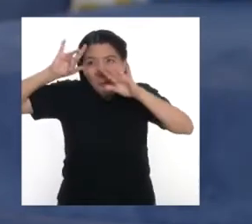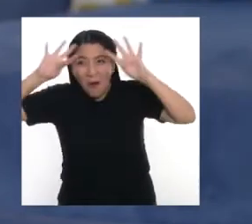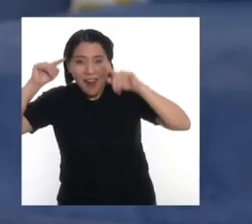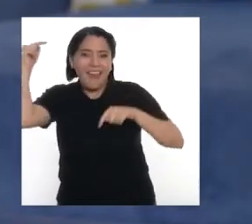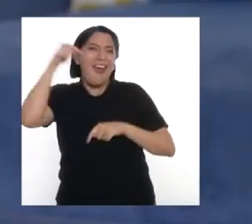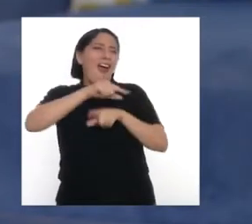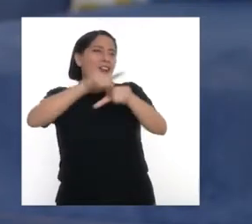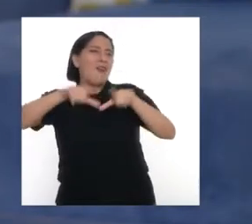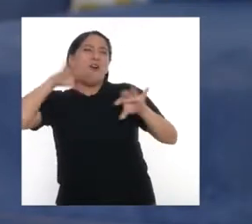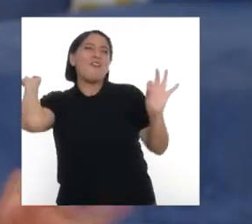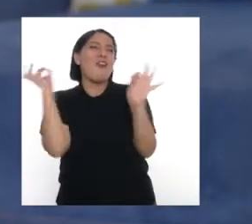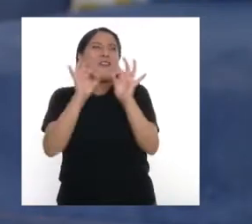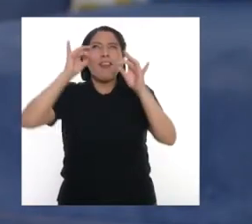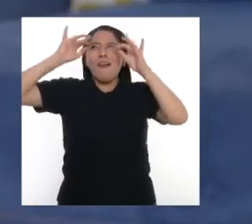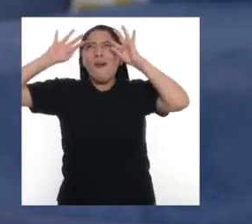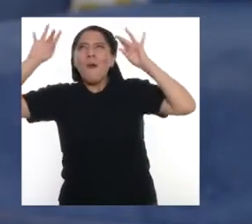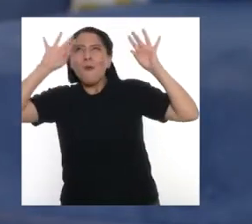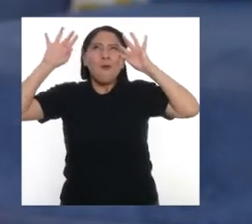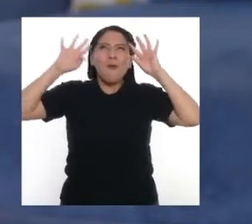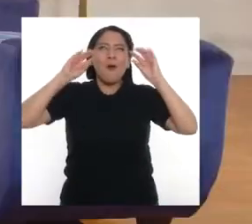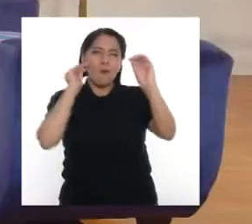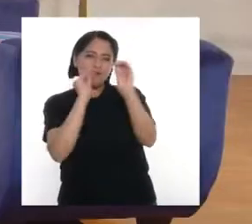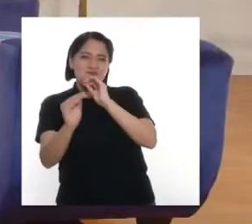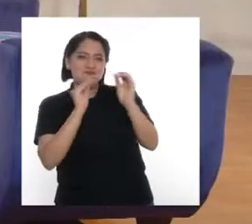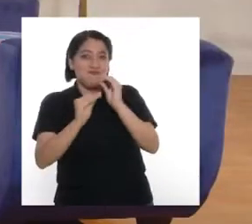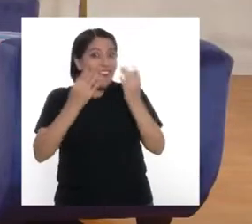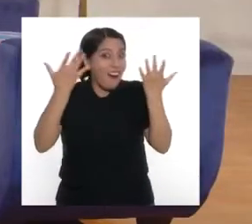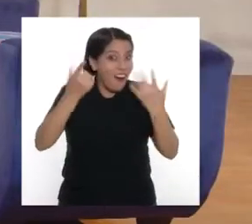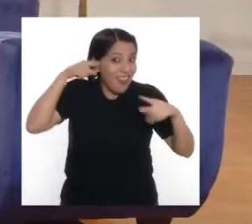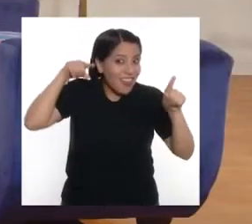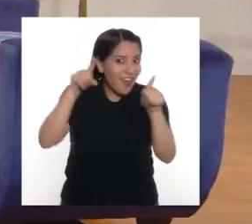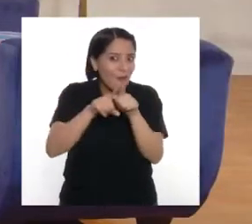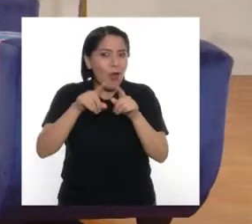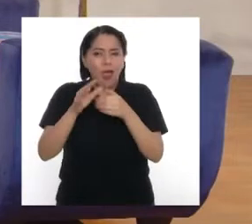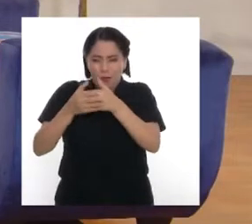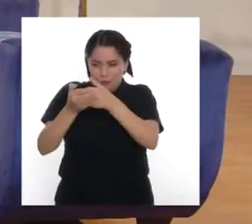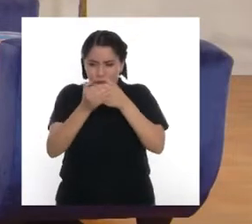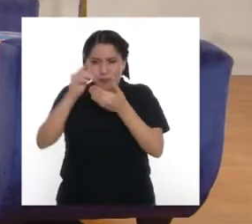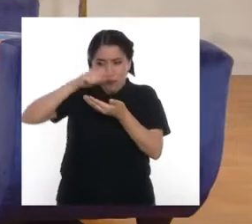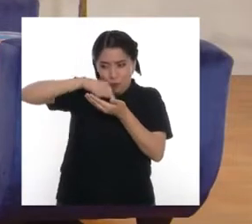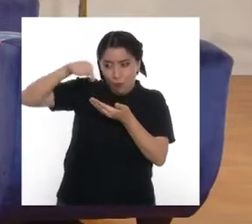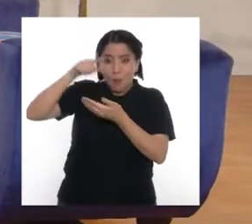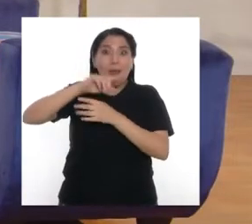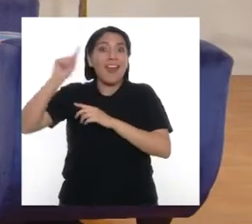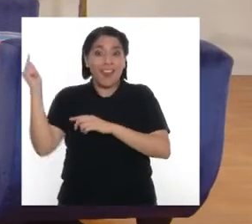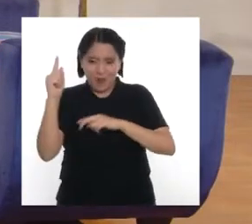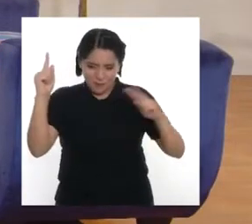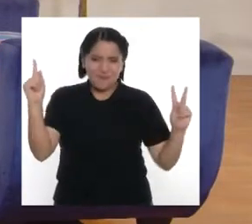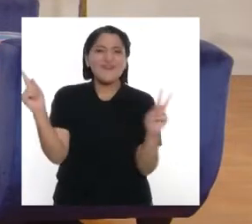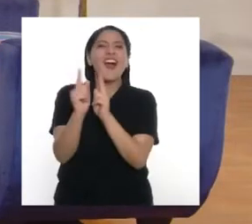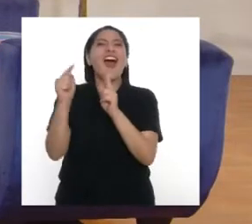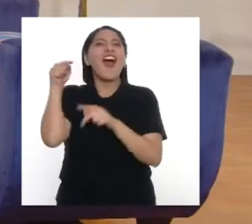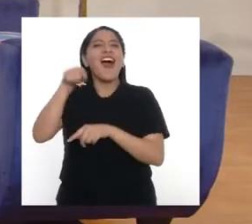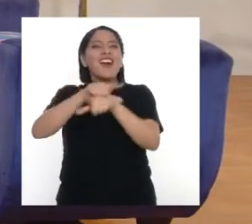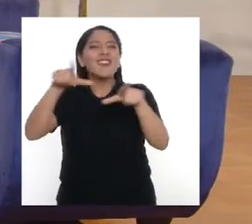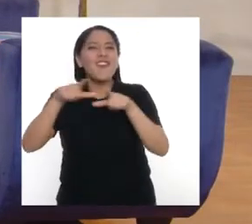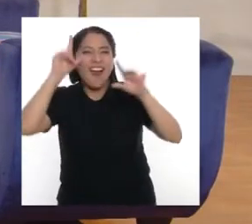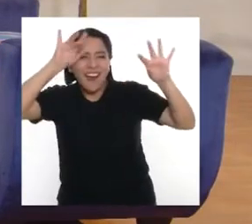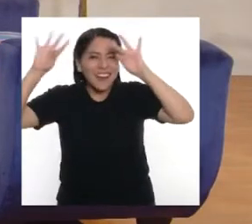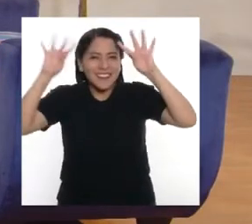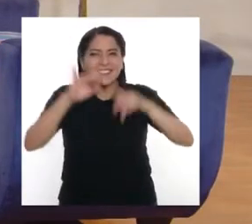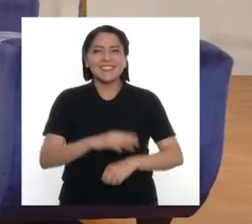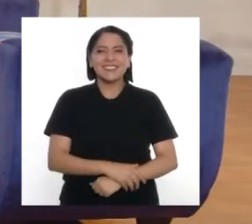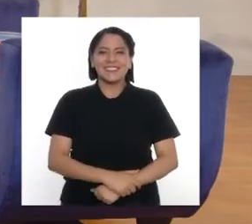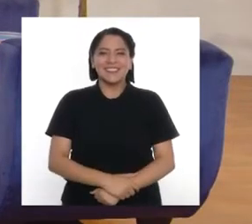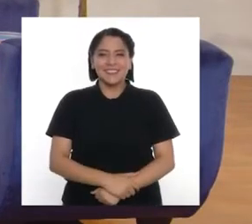Siempre es un buen lugar para encontrar respuestas. De acuerdo, le escribiré un mensaje para que nos encontremos allá.